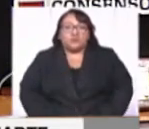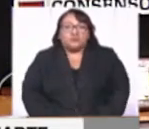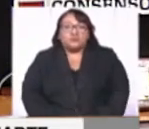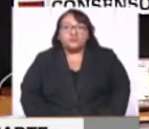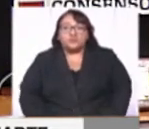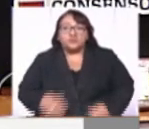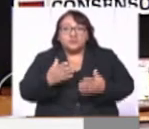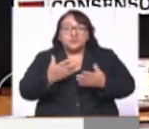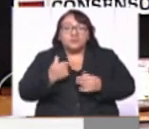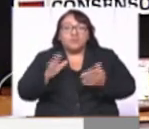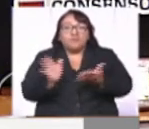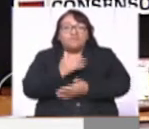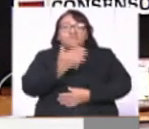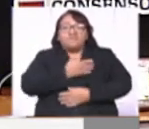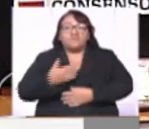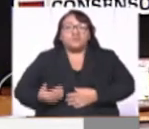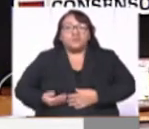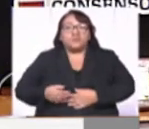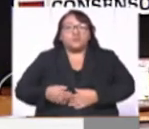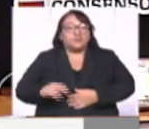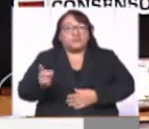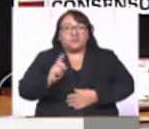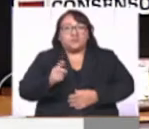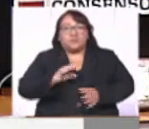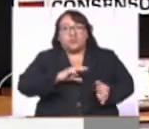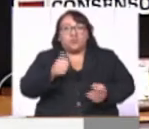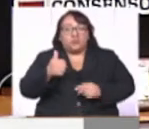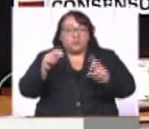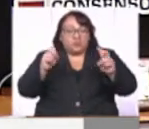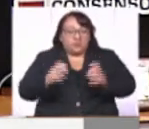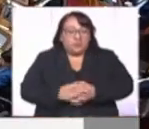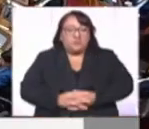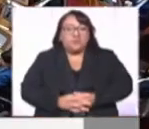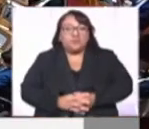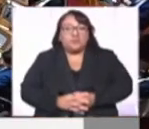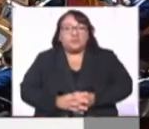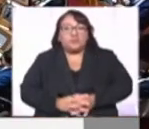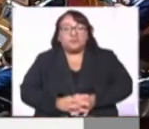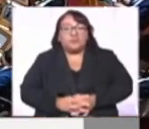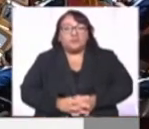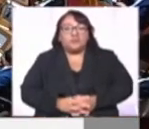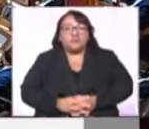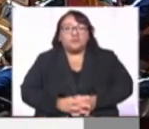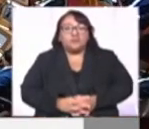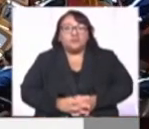del pedido de vacancia de la Presidencia de la República. Señor relator, siguiente tema.